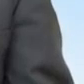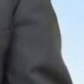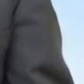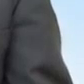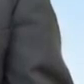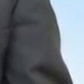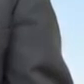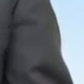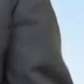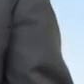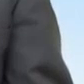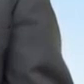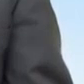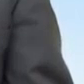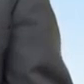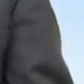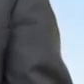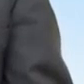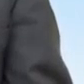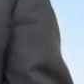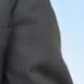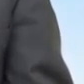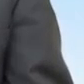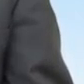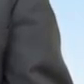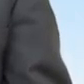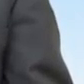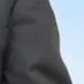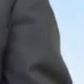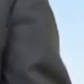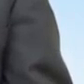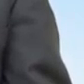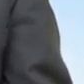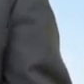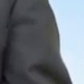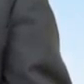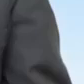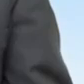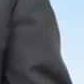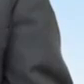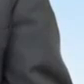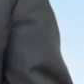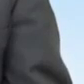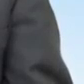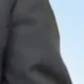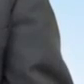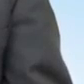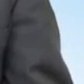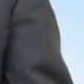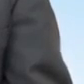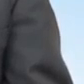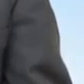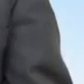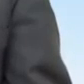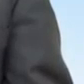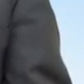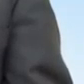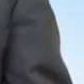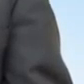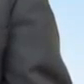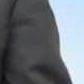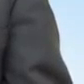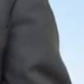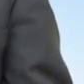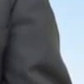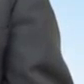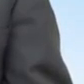todo rastro de ideología. Doy fe de que en lo personal no conozco nada en su